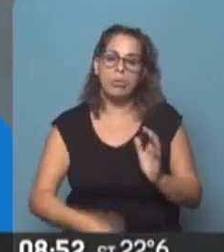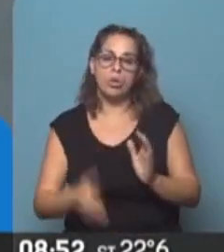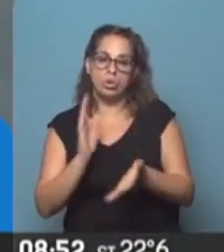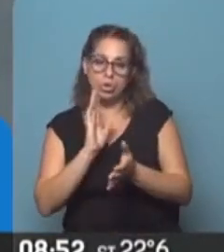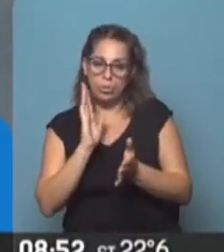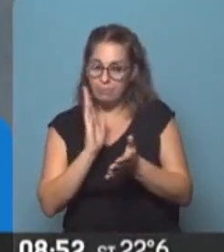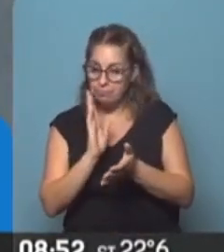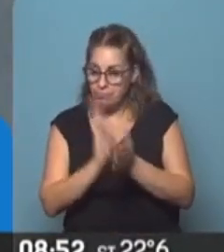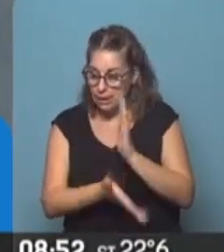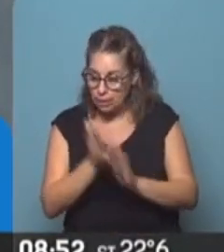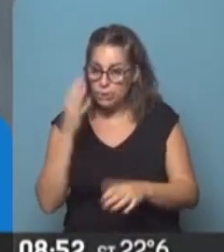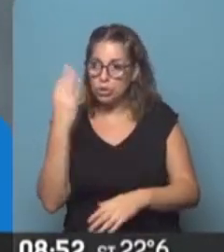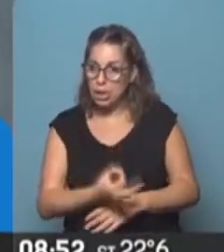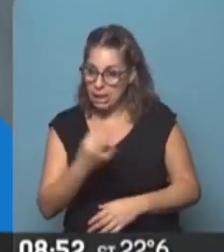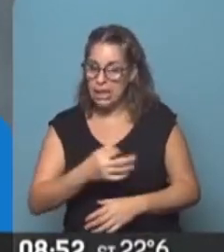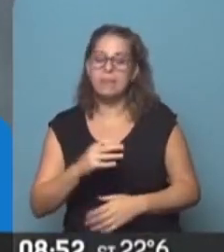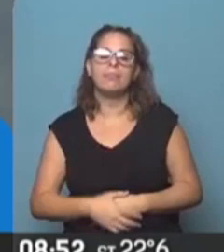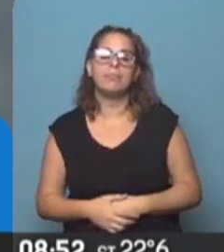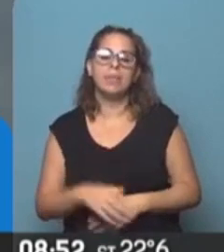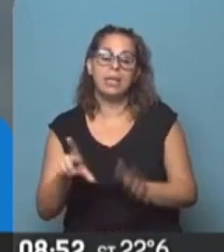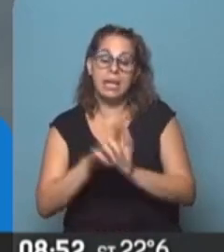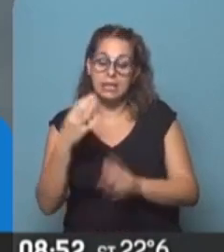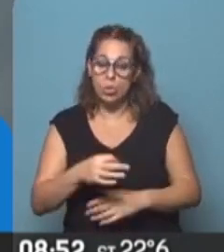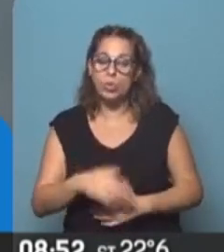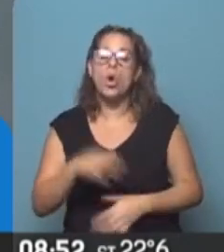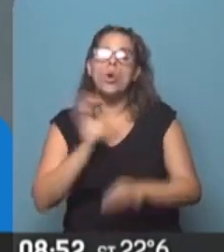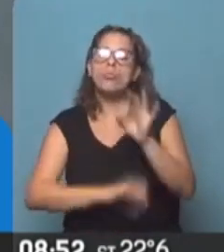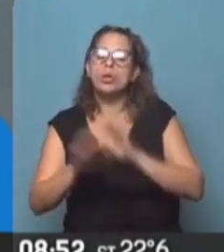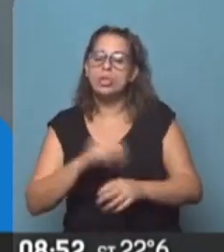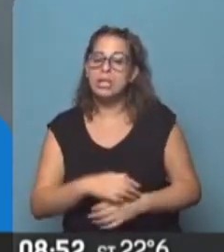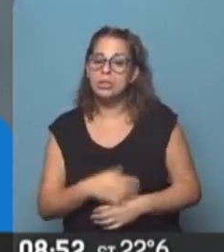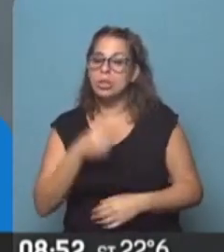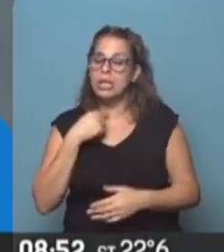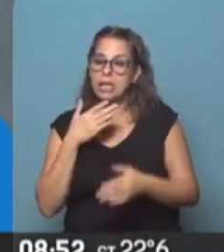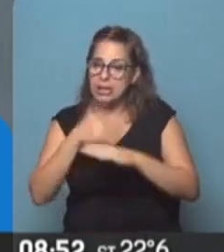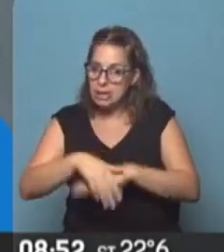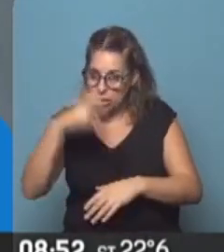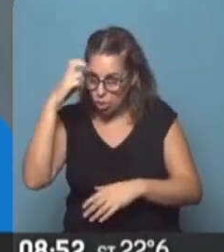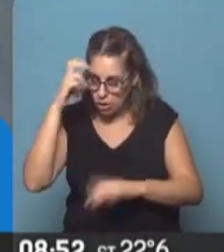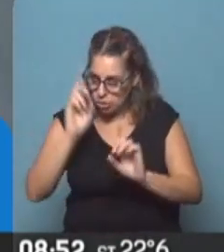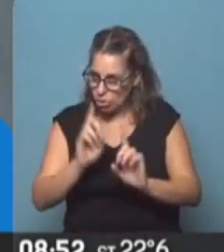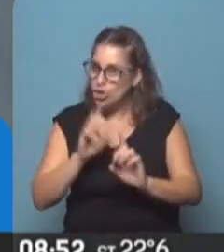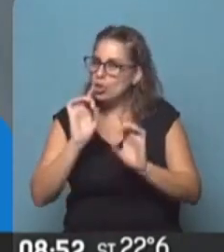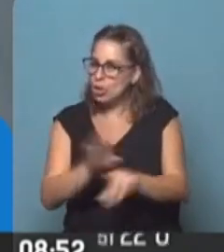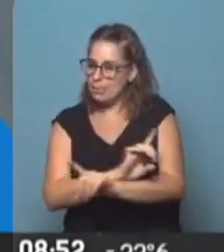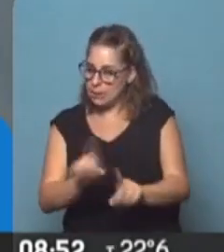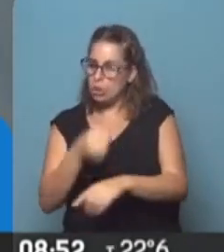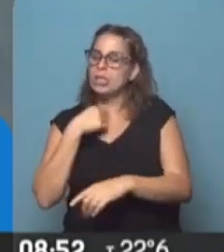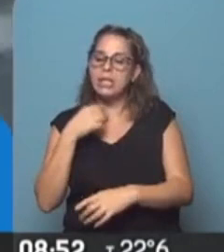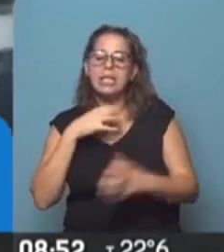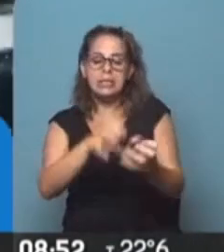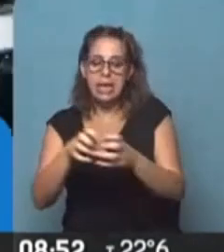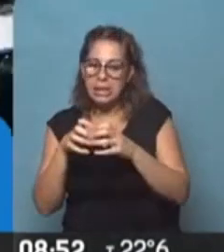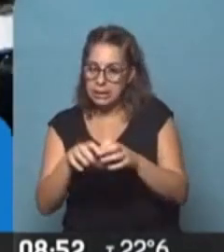campaña nacional por el derecho al aborto. Este proyecto no tenemos solo la intención de que ingrese en el Congreso, tenemos la intención que se